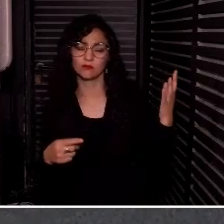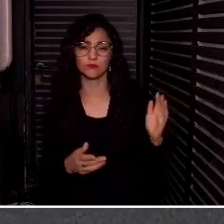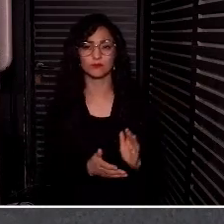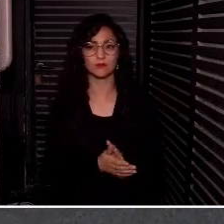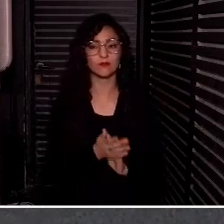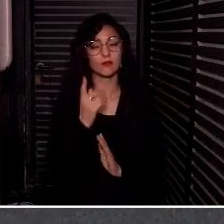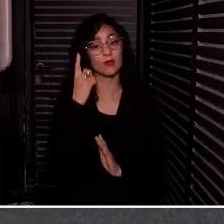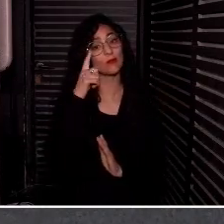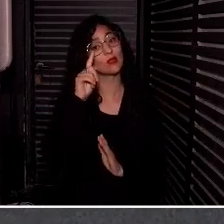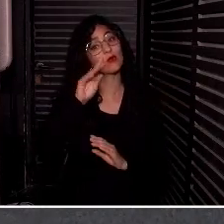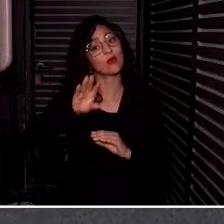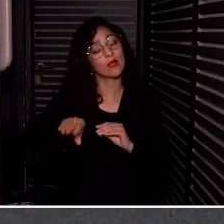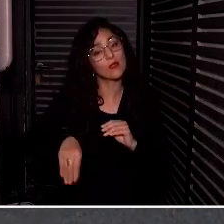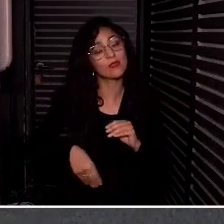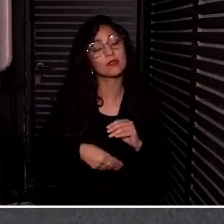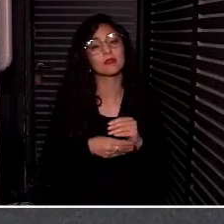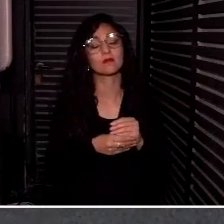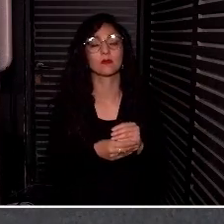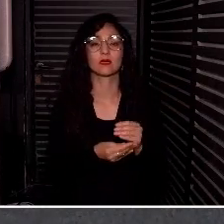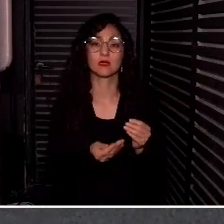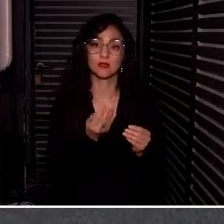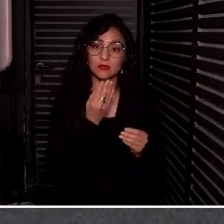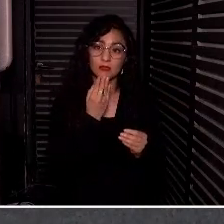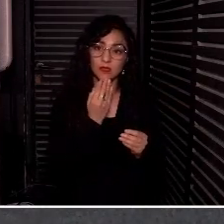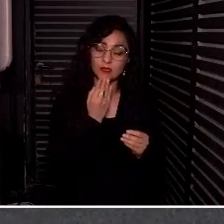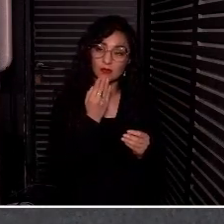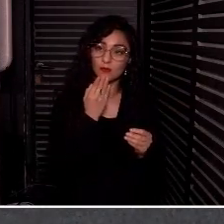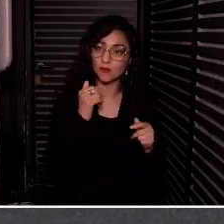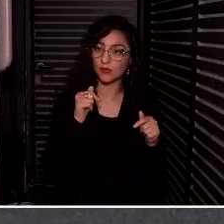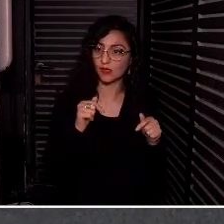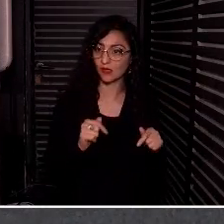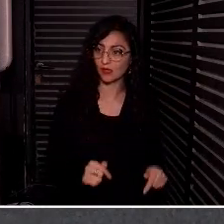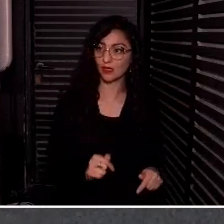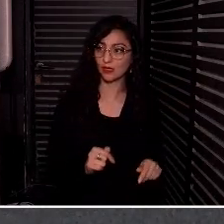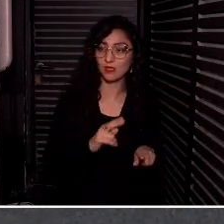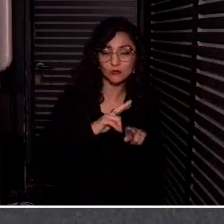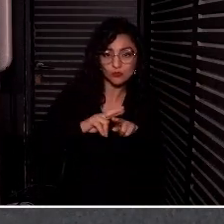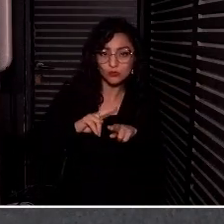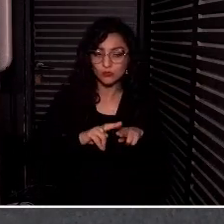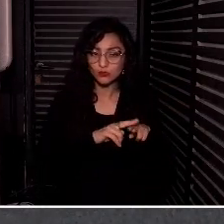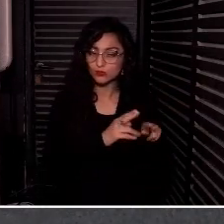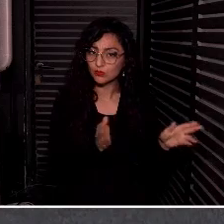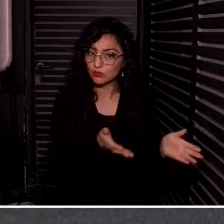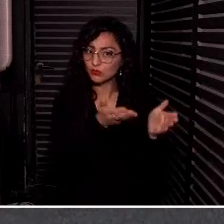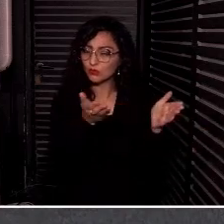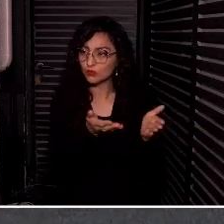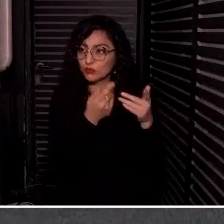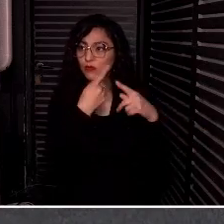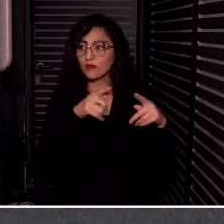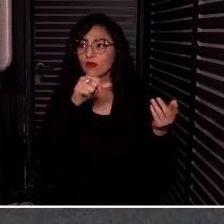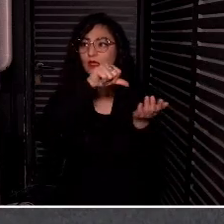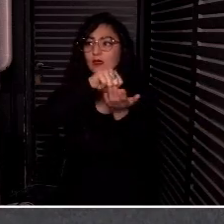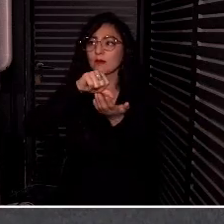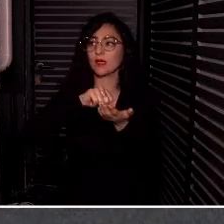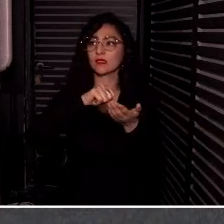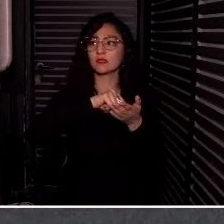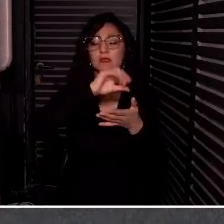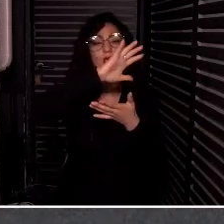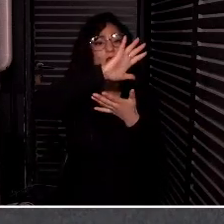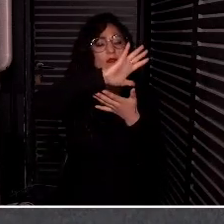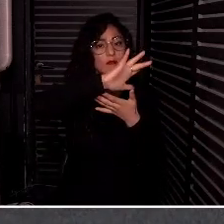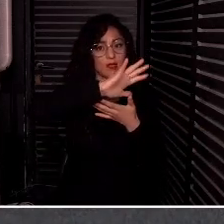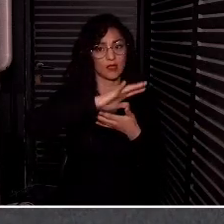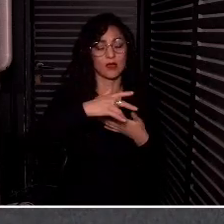que además de los incentivos que hay en chile para producir en la muchos países de latinoamérica hay incentivos